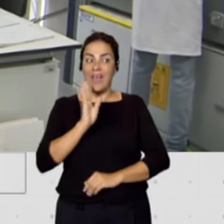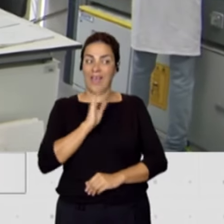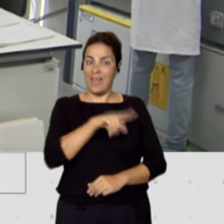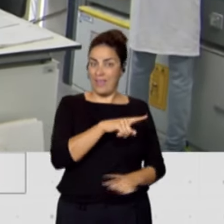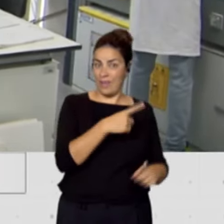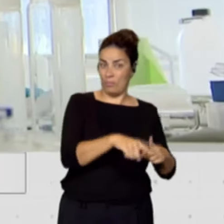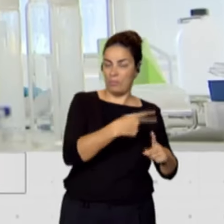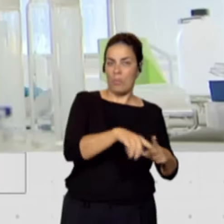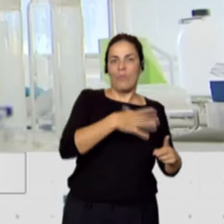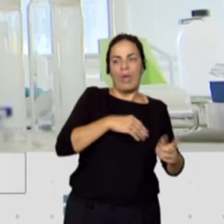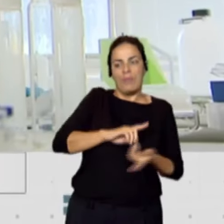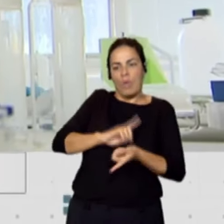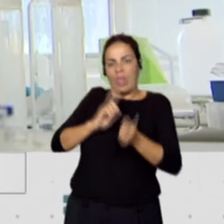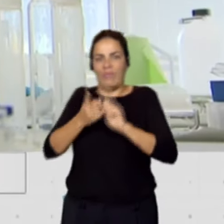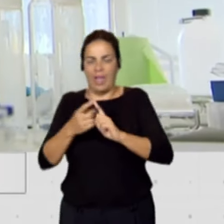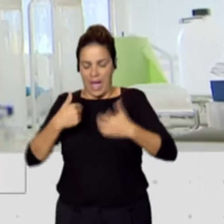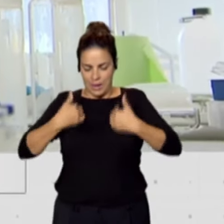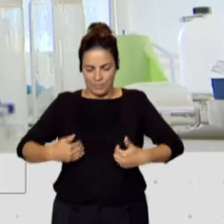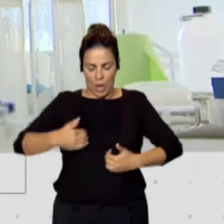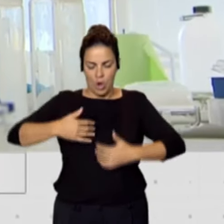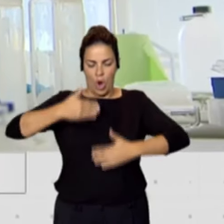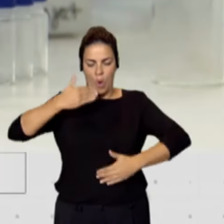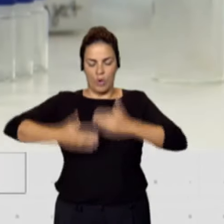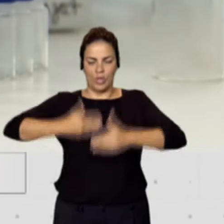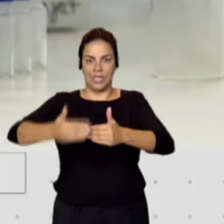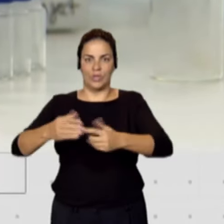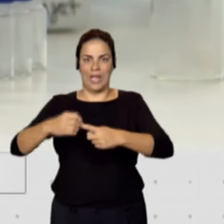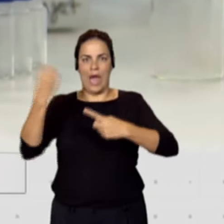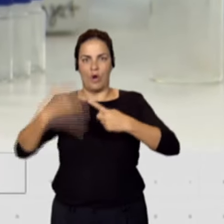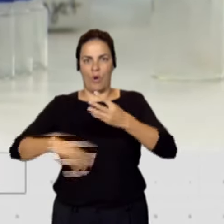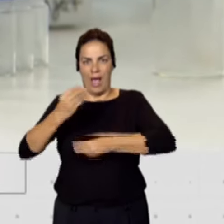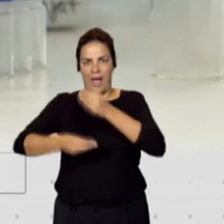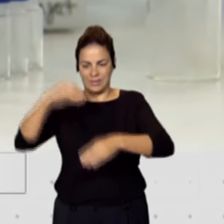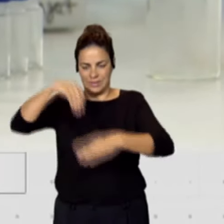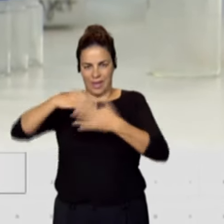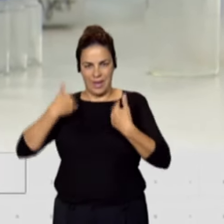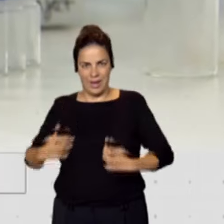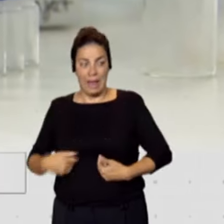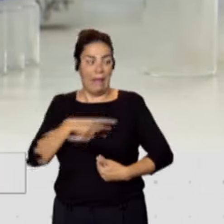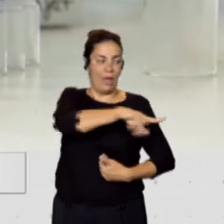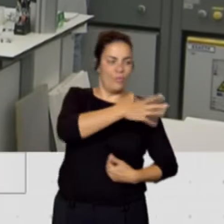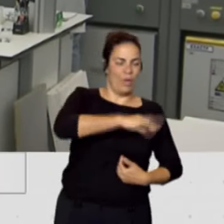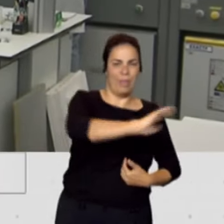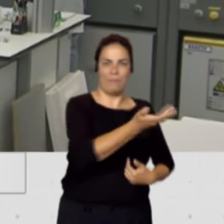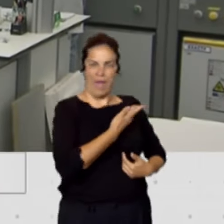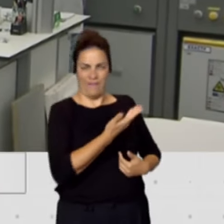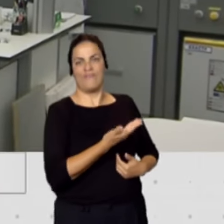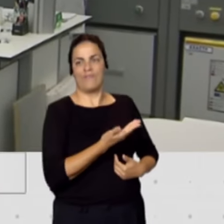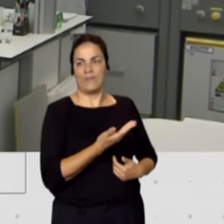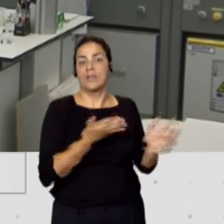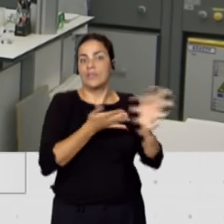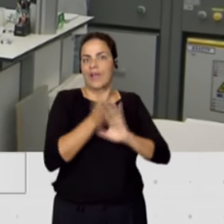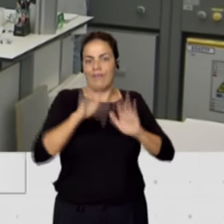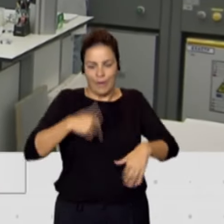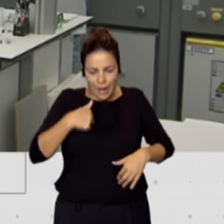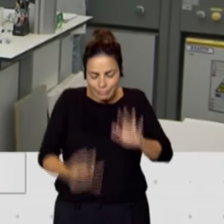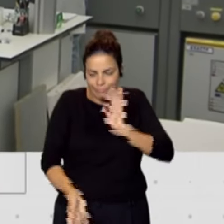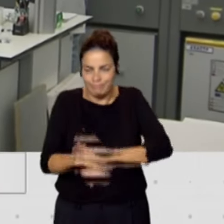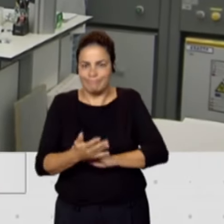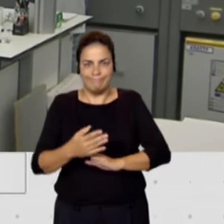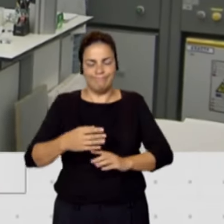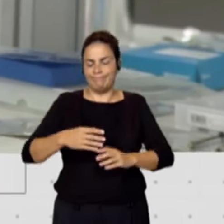procesos que pues Ejecutan las hormonas en en el organismo y por tanto pues dan lugar a desórdenes Pues a